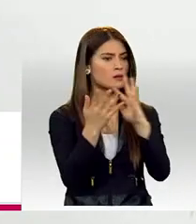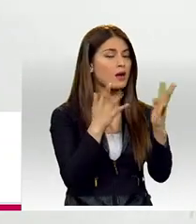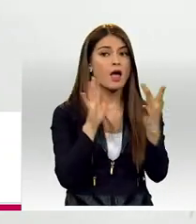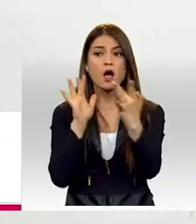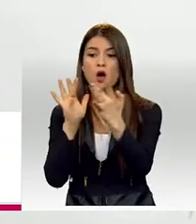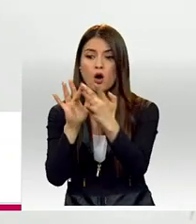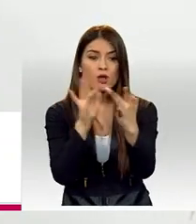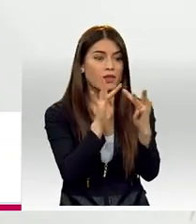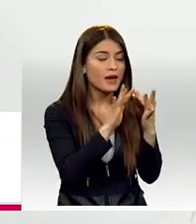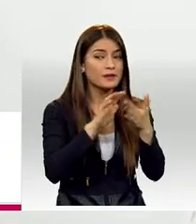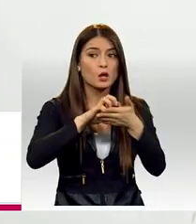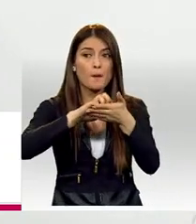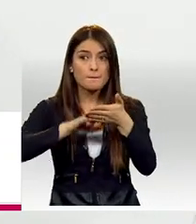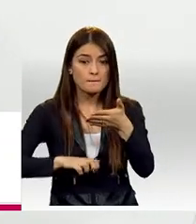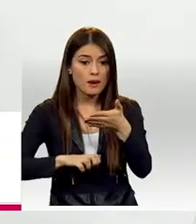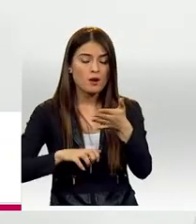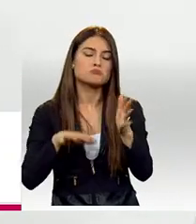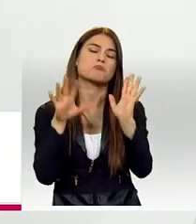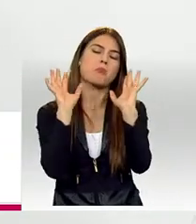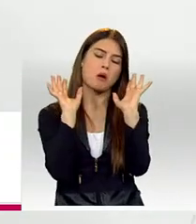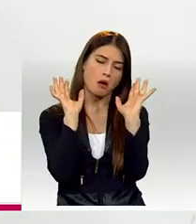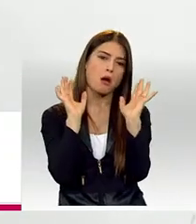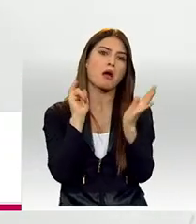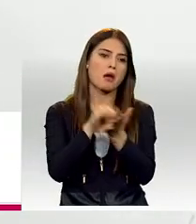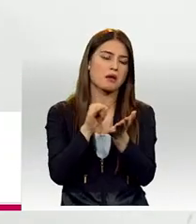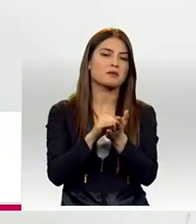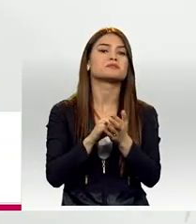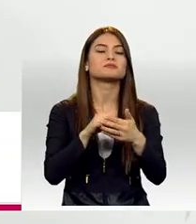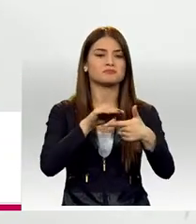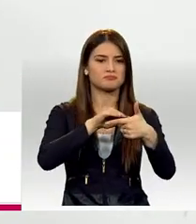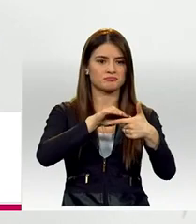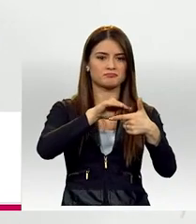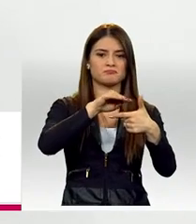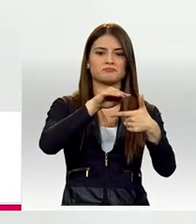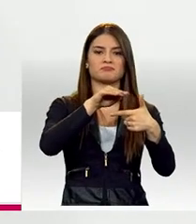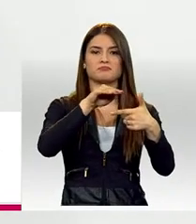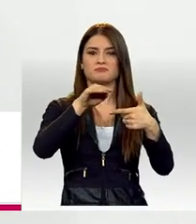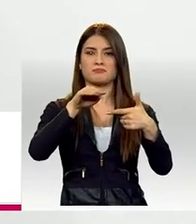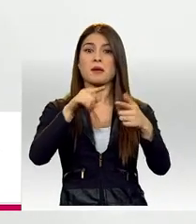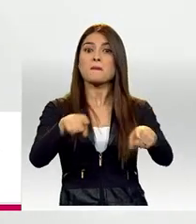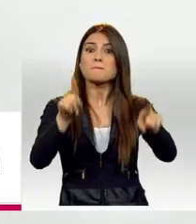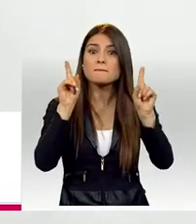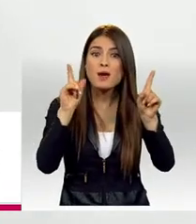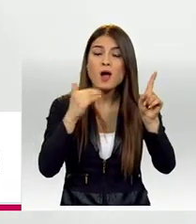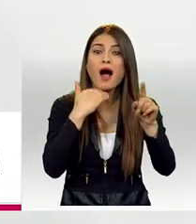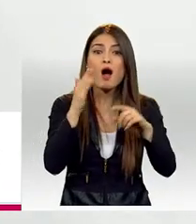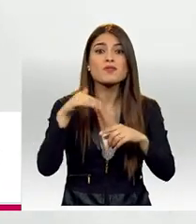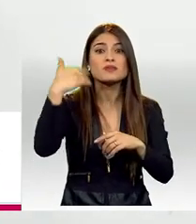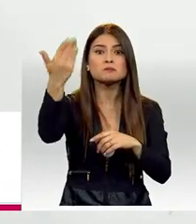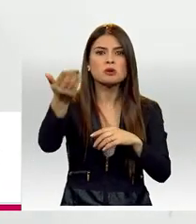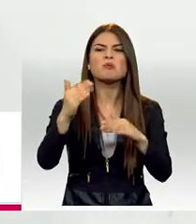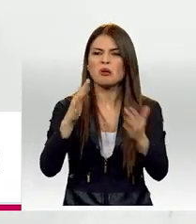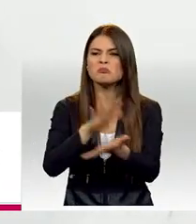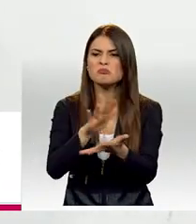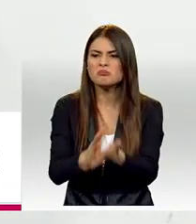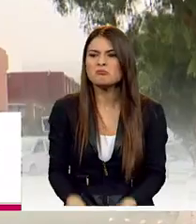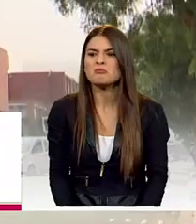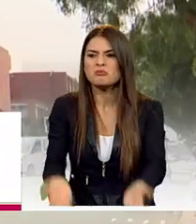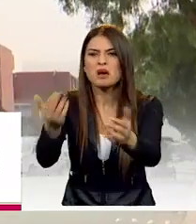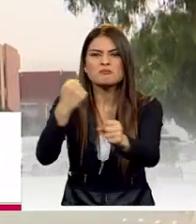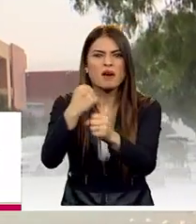que levantáramos la medida de manera abrupta, el pico se presentaría. La supresión no aplana